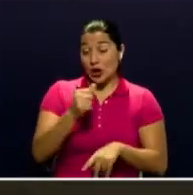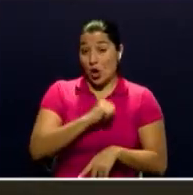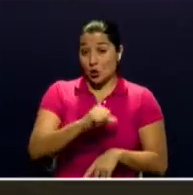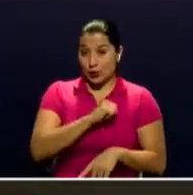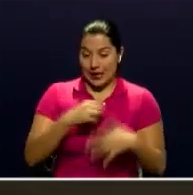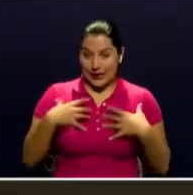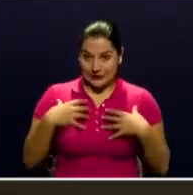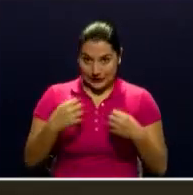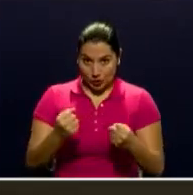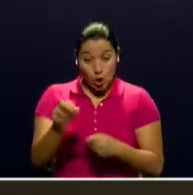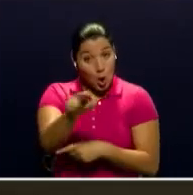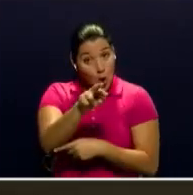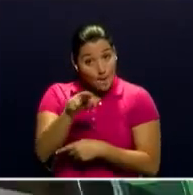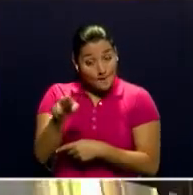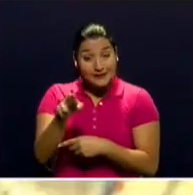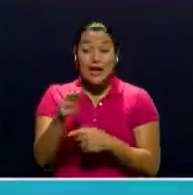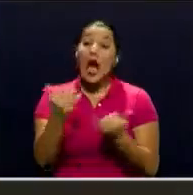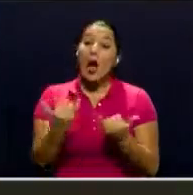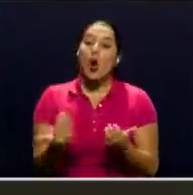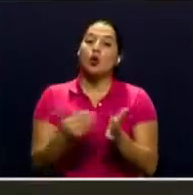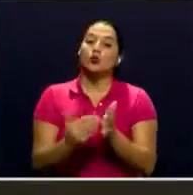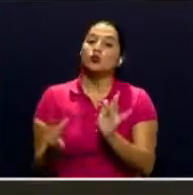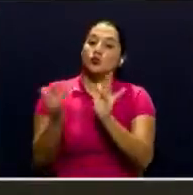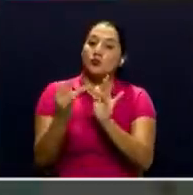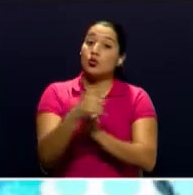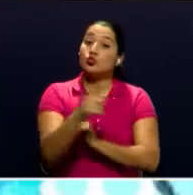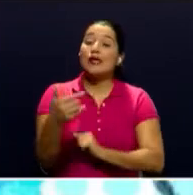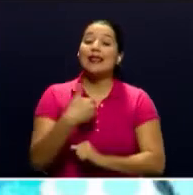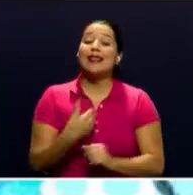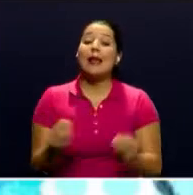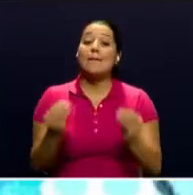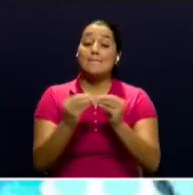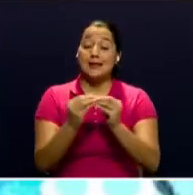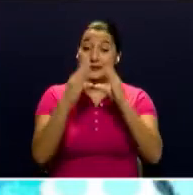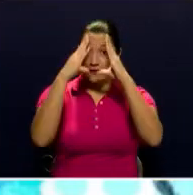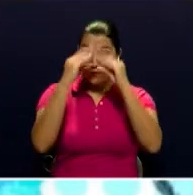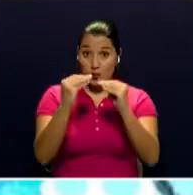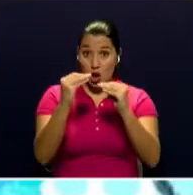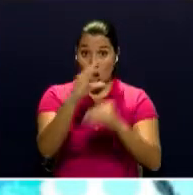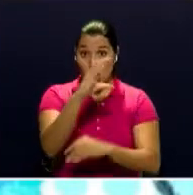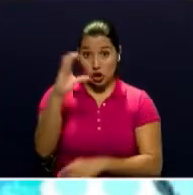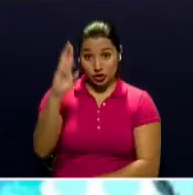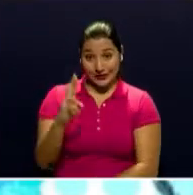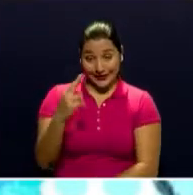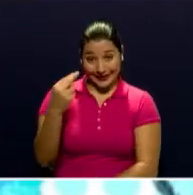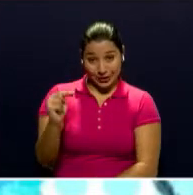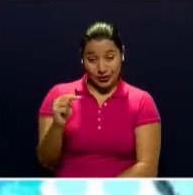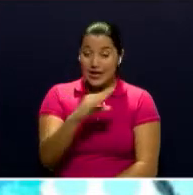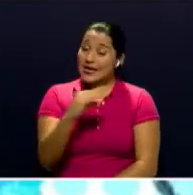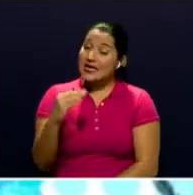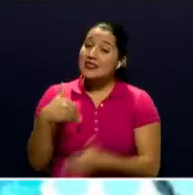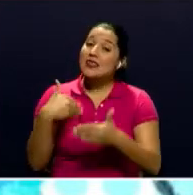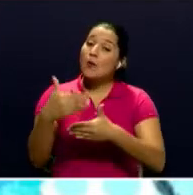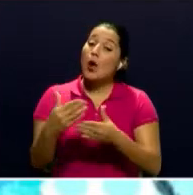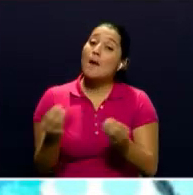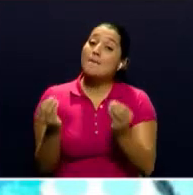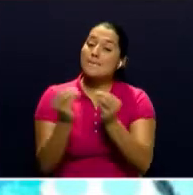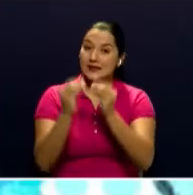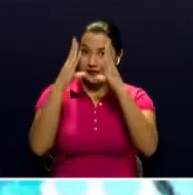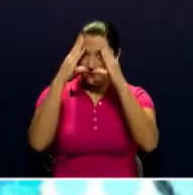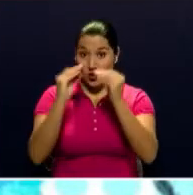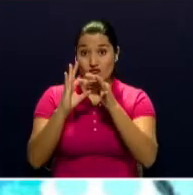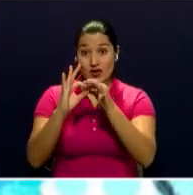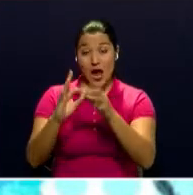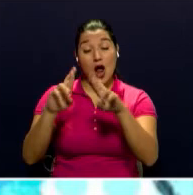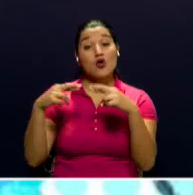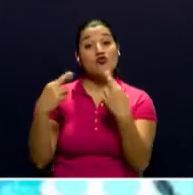nuestro país. Compañeros, con esto vamos a regresar con ustedes, que tienen más información en Costa Rica Noticias, y les tendremos por supuesto más detalles de todo lo que es la reunión